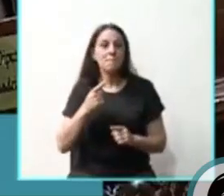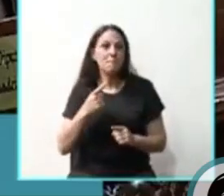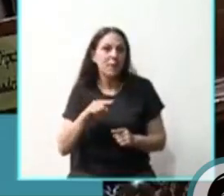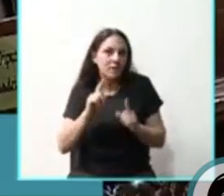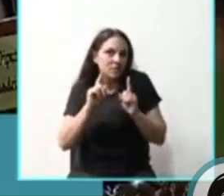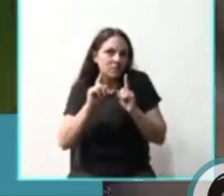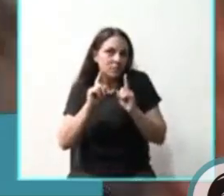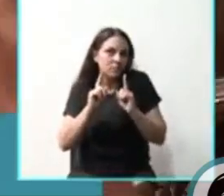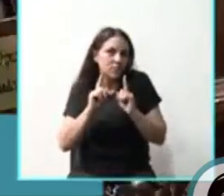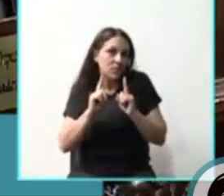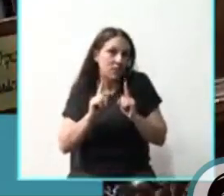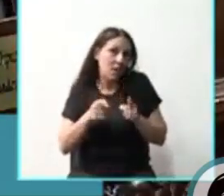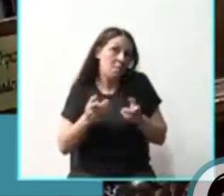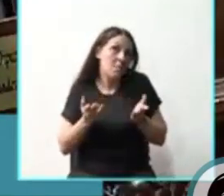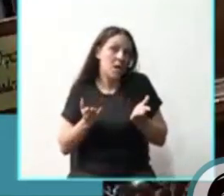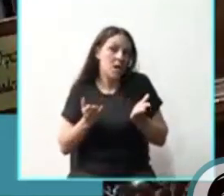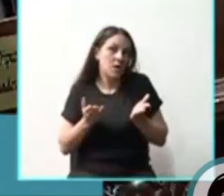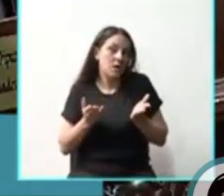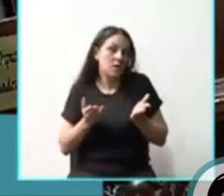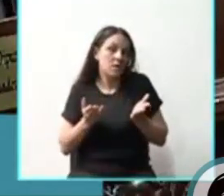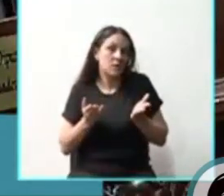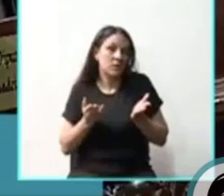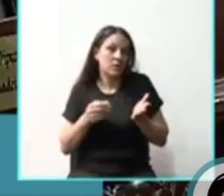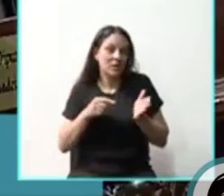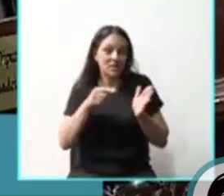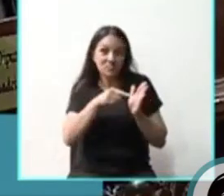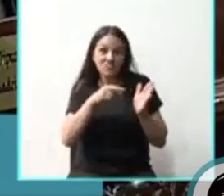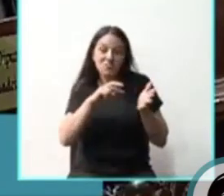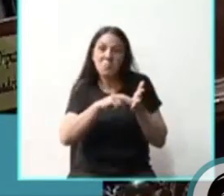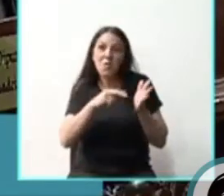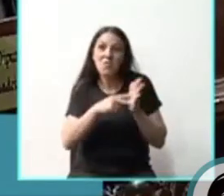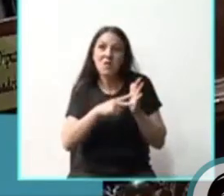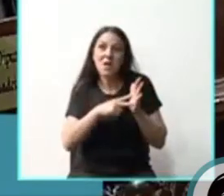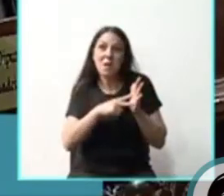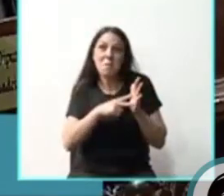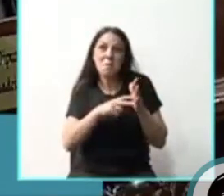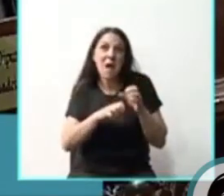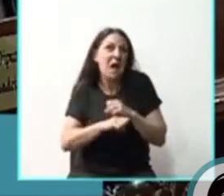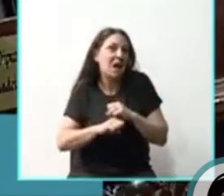existiera como no fuera un problema grave